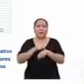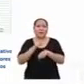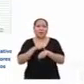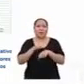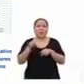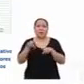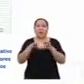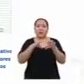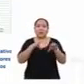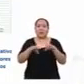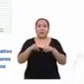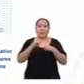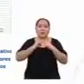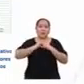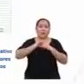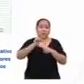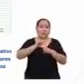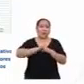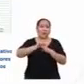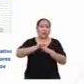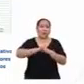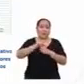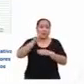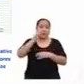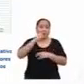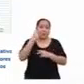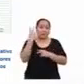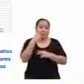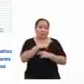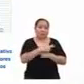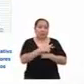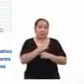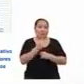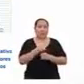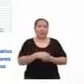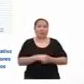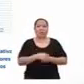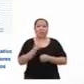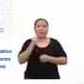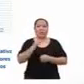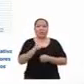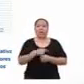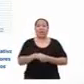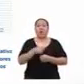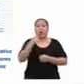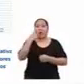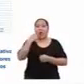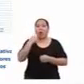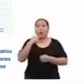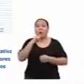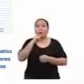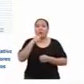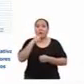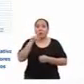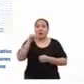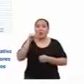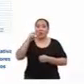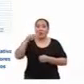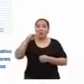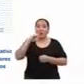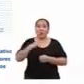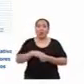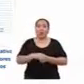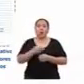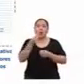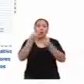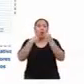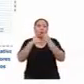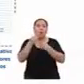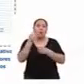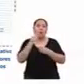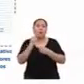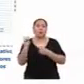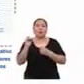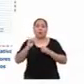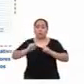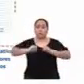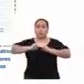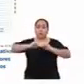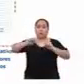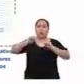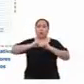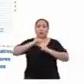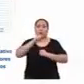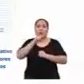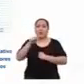sí vemos en pantalla. En el caso de género, tipo de alimentación y actividad física